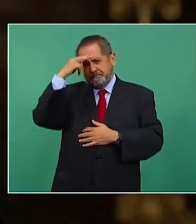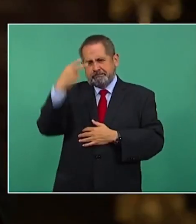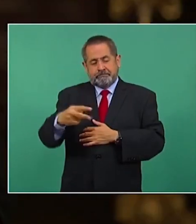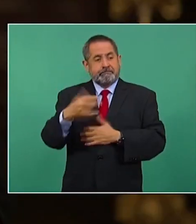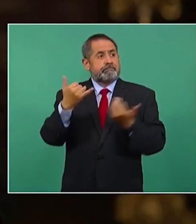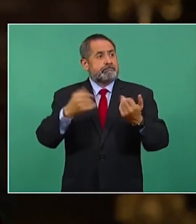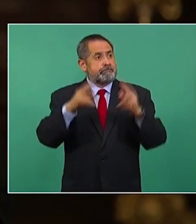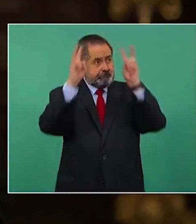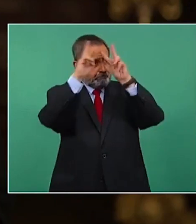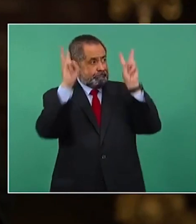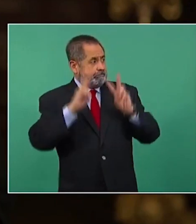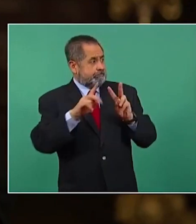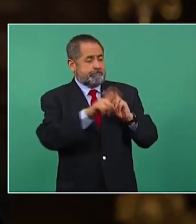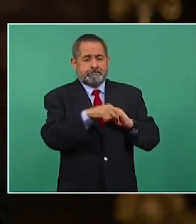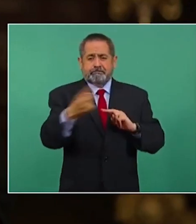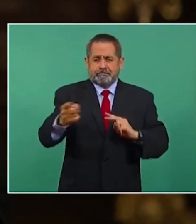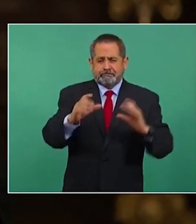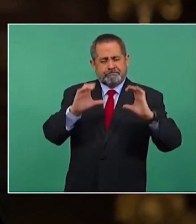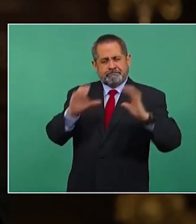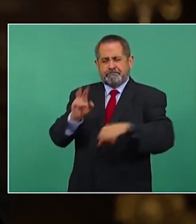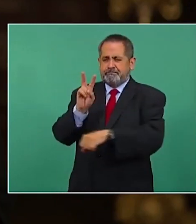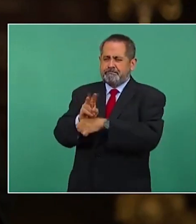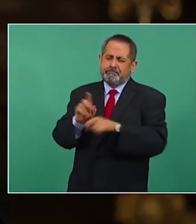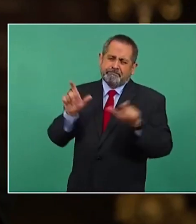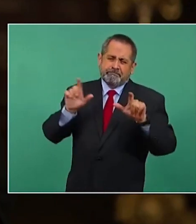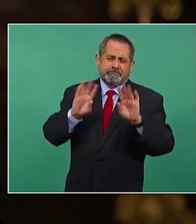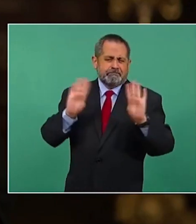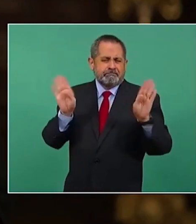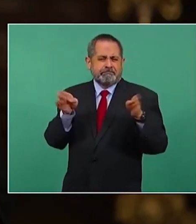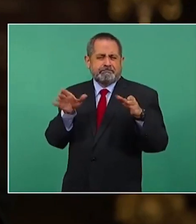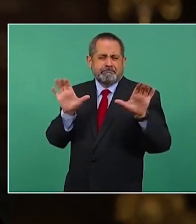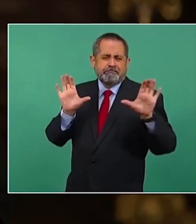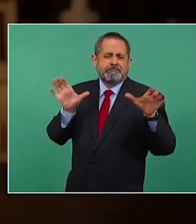sangre entra, pues aquí la evangelización con sangre entró,